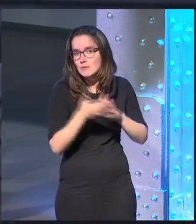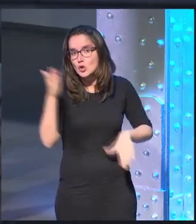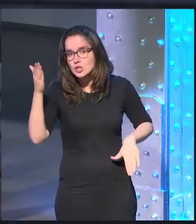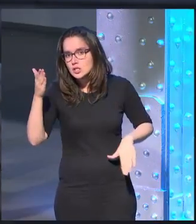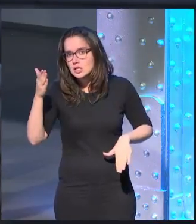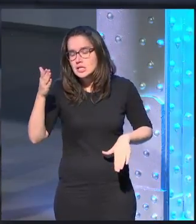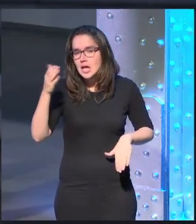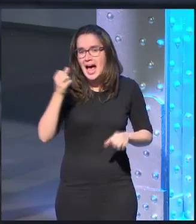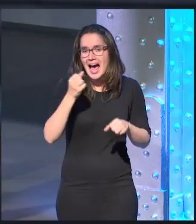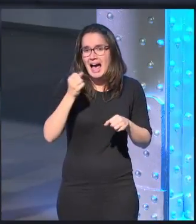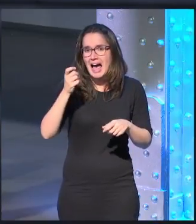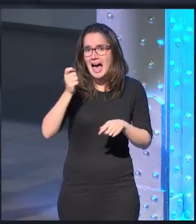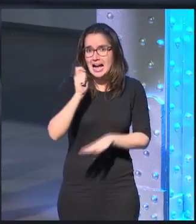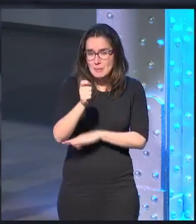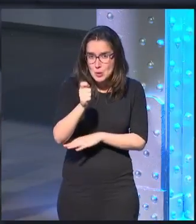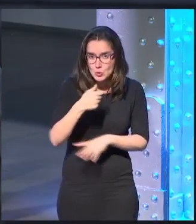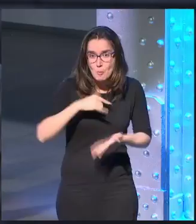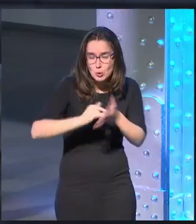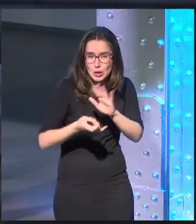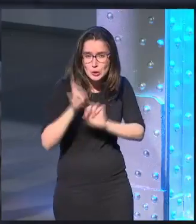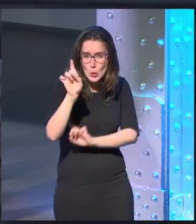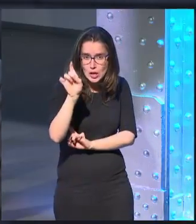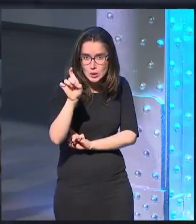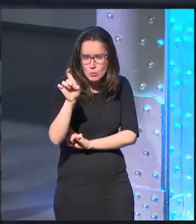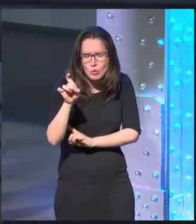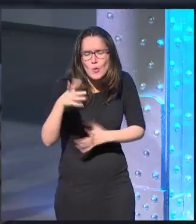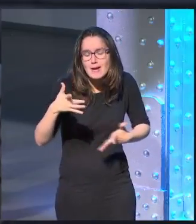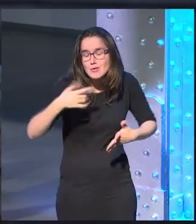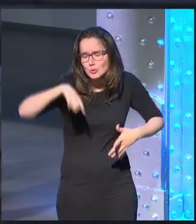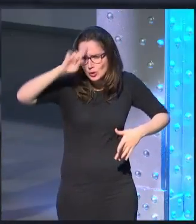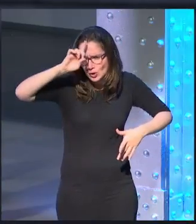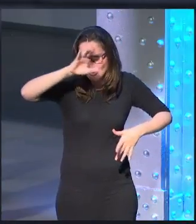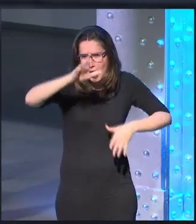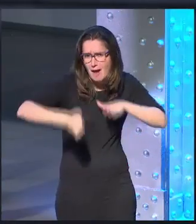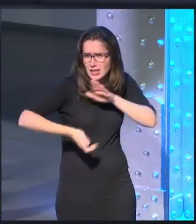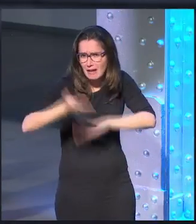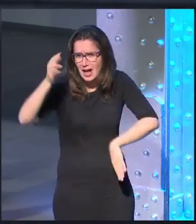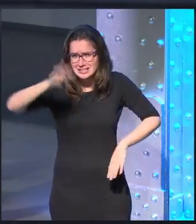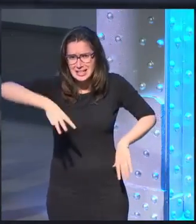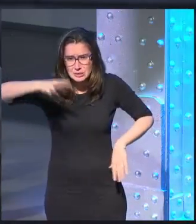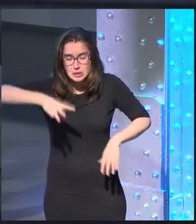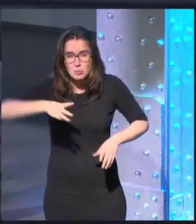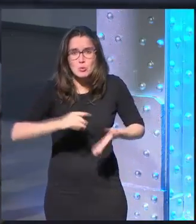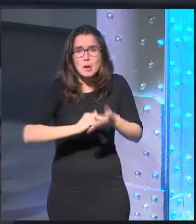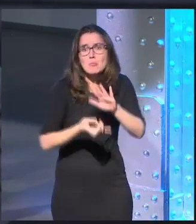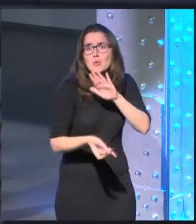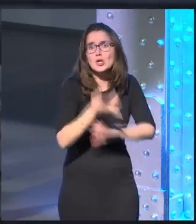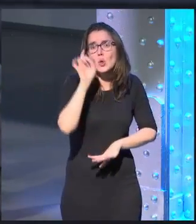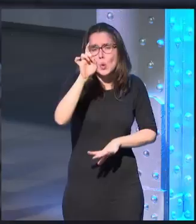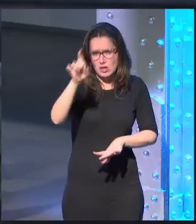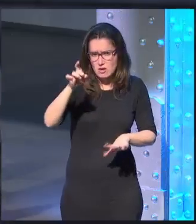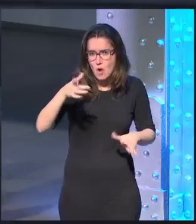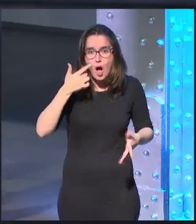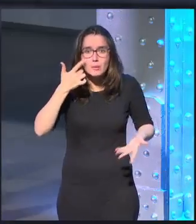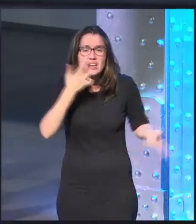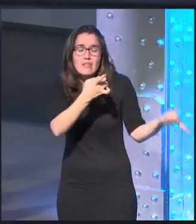Camerún. Voy a montar un proyecto educativo. Digo, ¿pero qué proyecto? No tengo ni idea. Voy a ir a Camerún 3 meses, voy a ver qué necesidades tienen y voy a montar un proyecto educativo en Camerún. Y